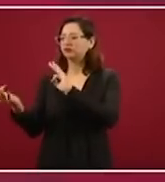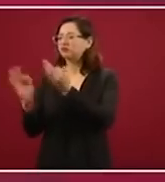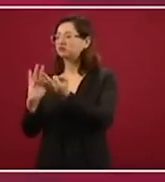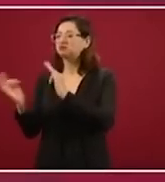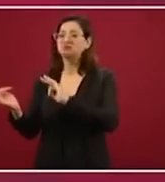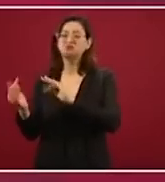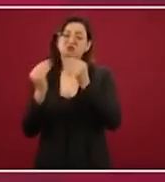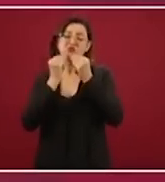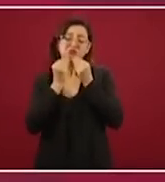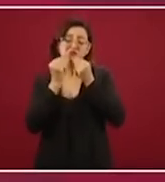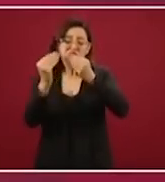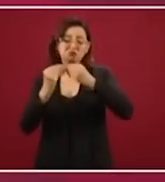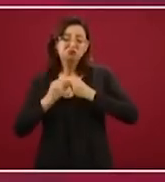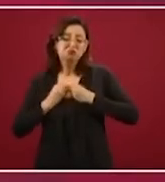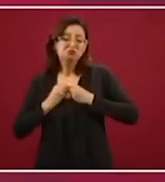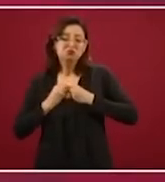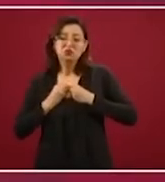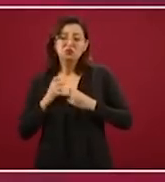el de